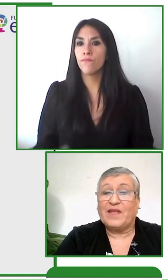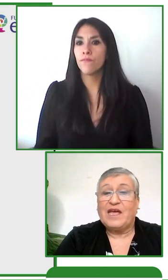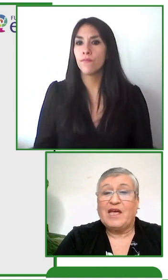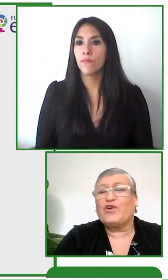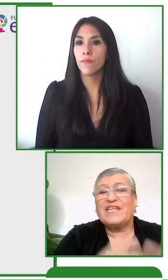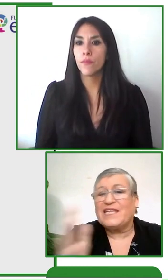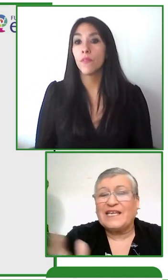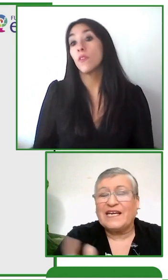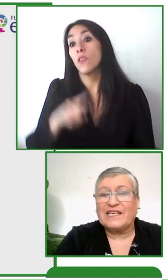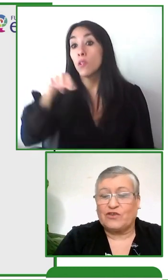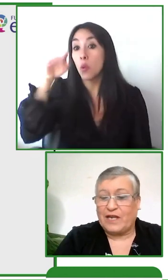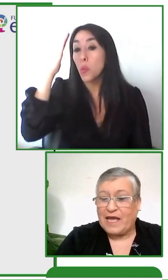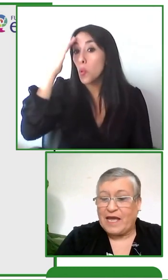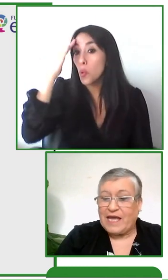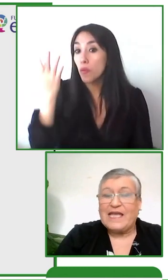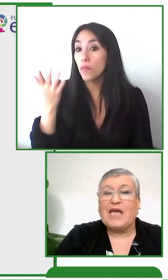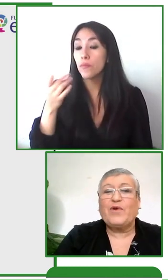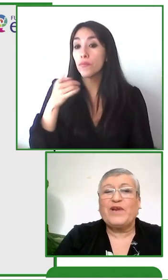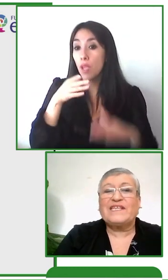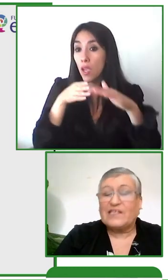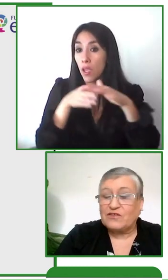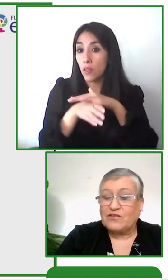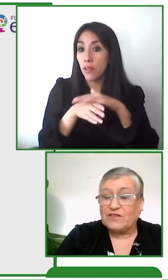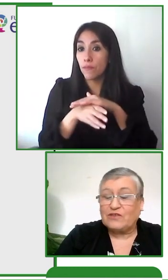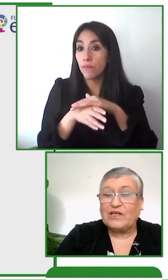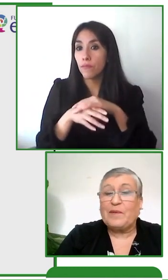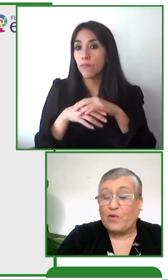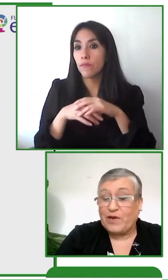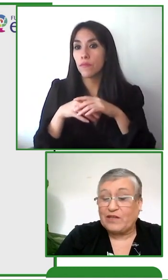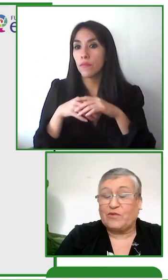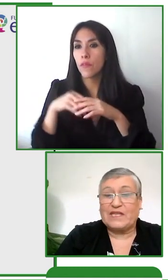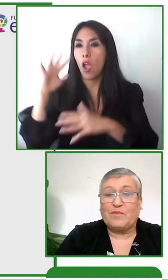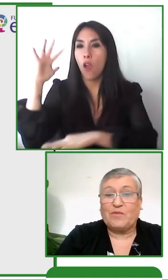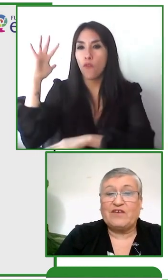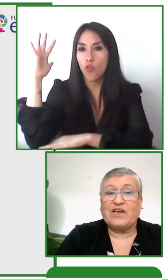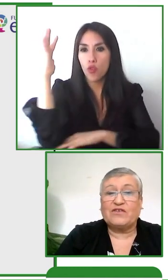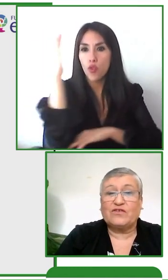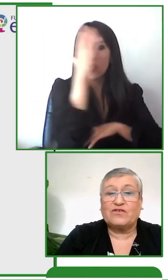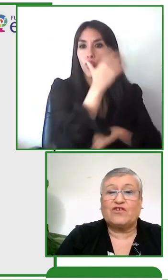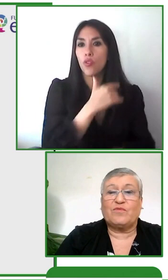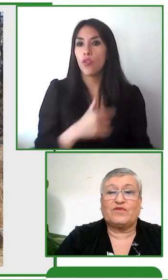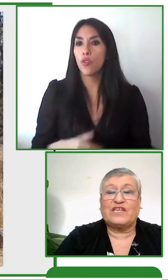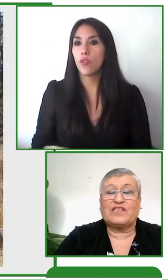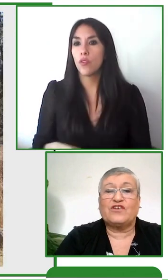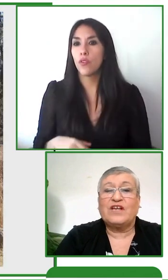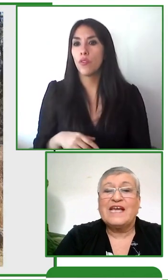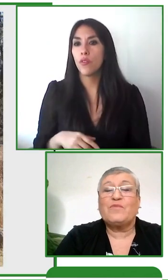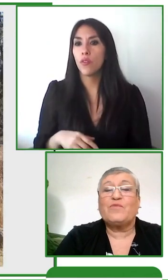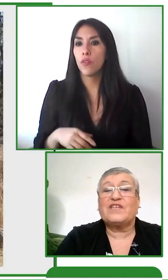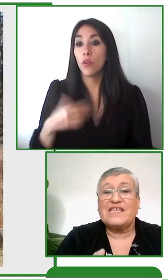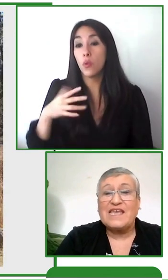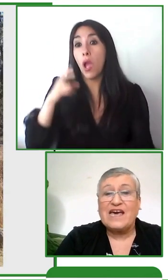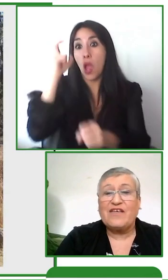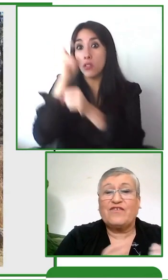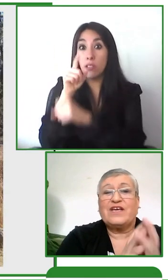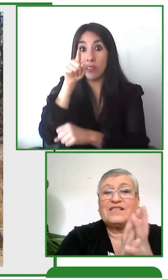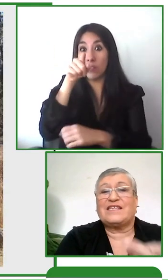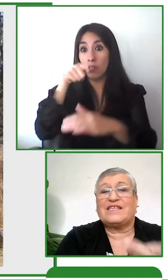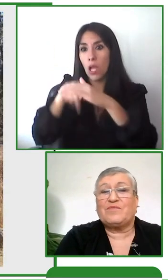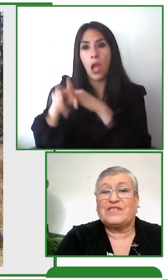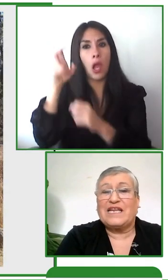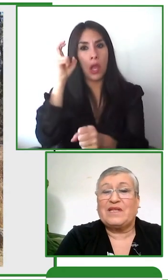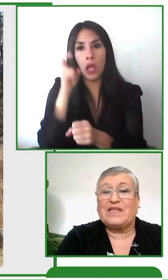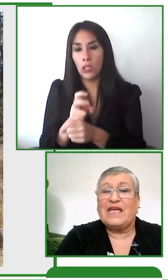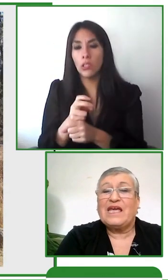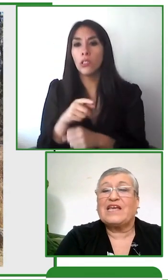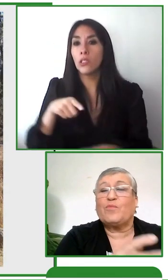naturaleza, por distintas razones. Es por esta razón, ¿cierto?, es por esto, por este motivo que nosotros como Fundación hemos diseñado